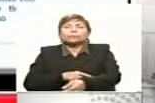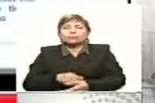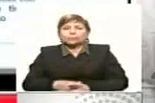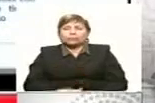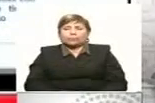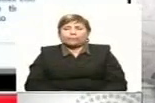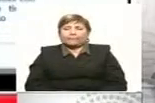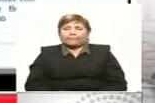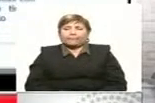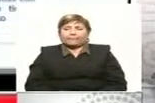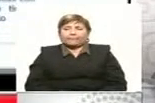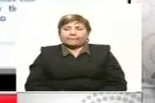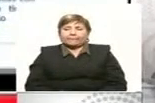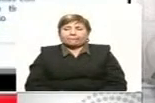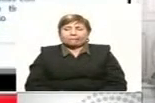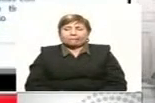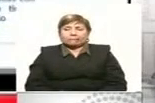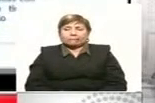aquí